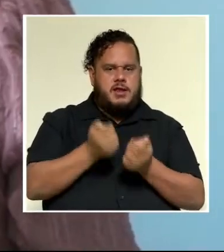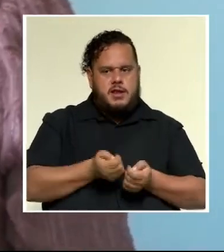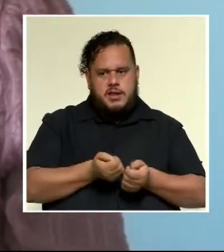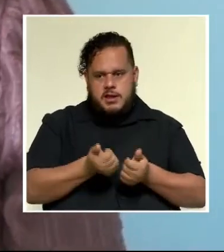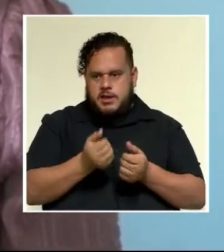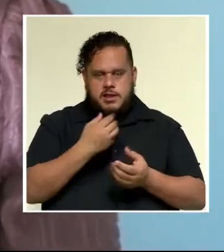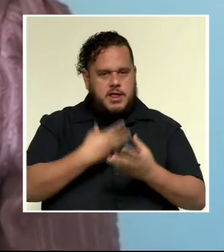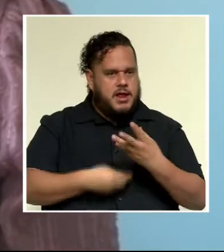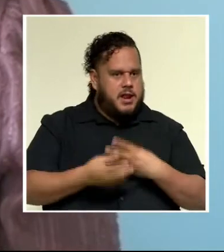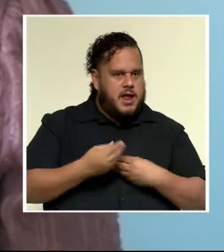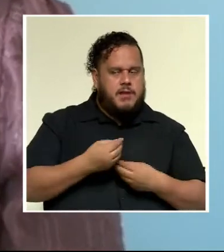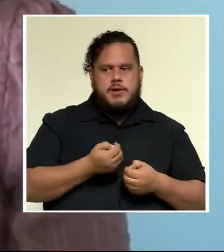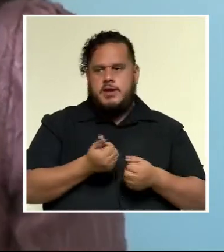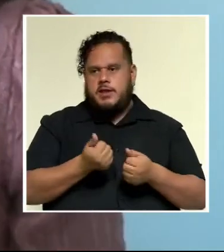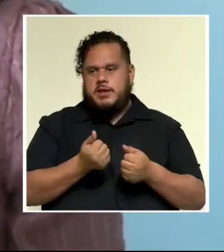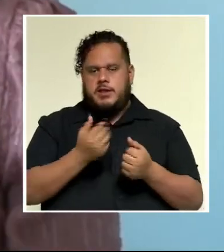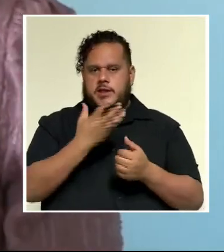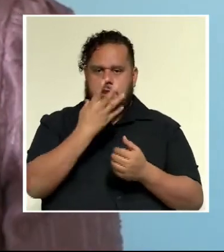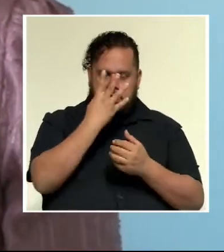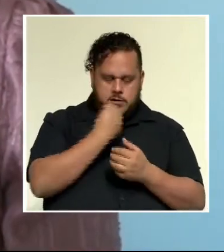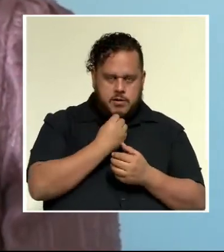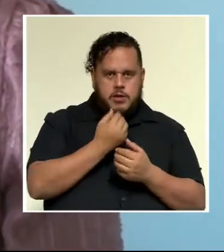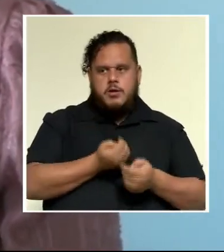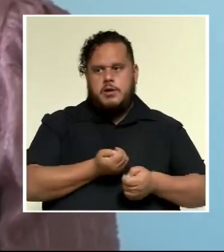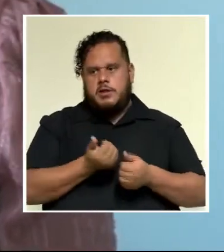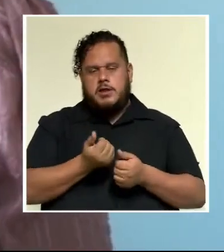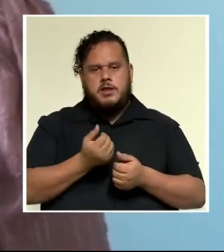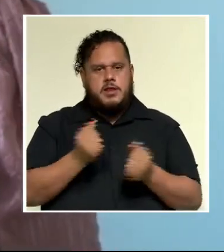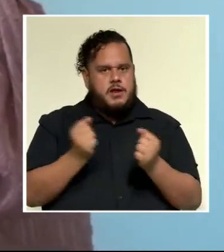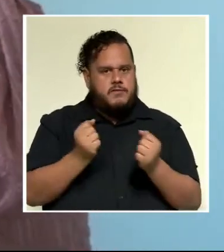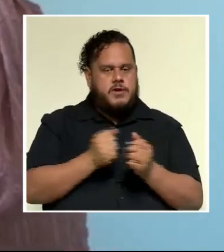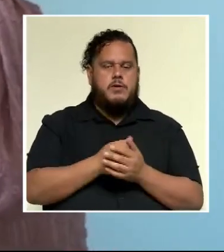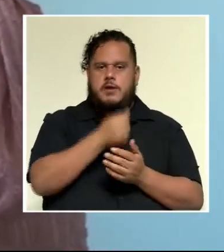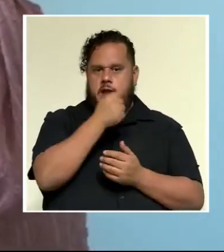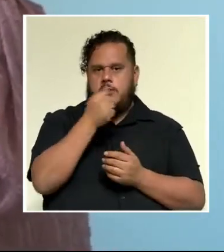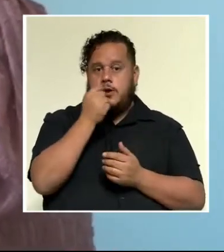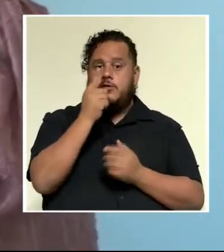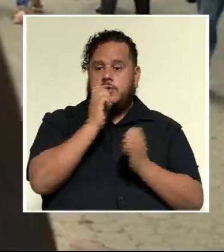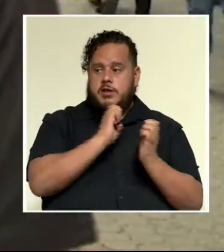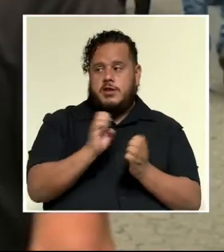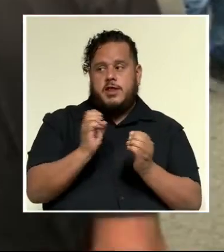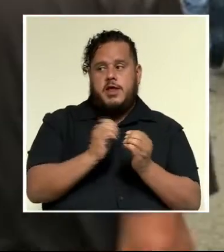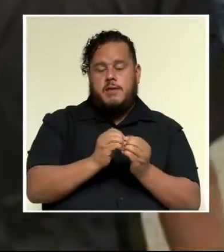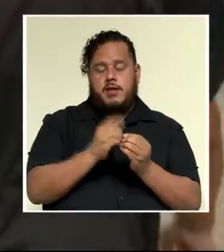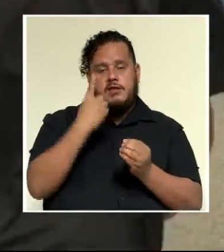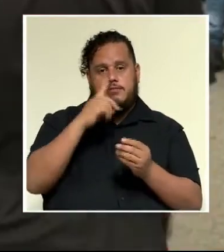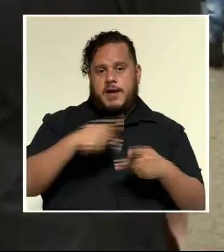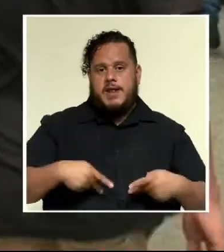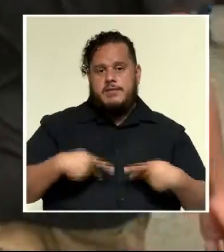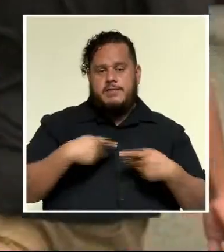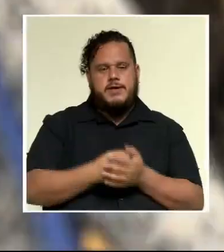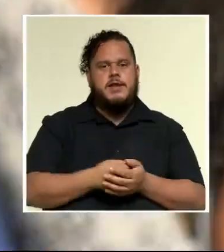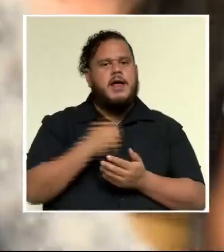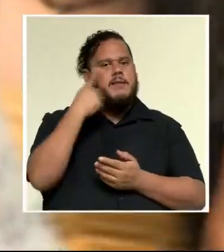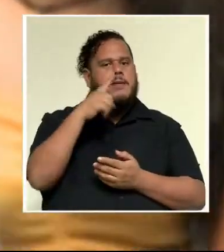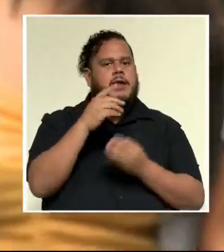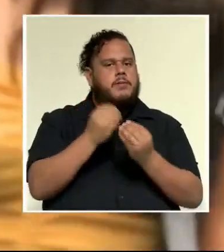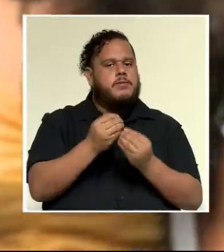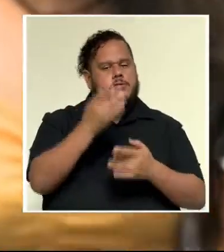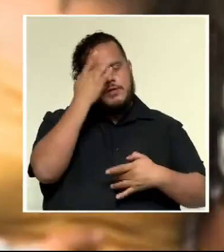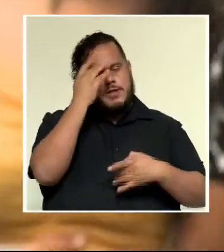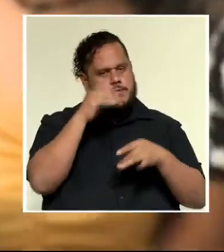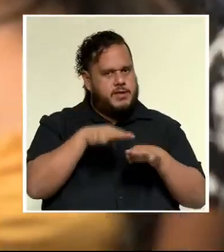les quita el frío. Entonces al final la droga se vuelve una estrategia más de sobrevivencia. Y es que, aunque para muchos la